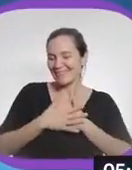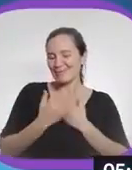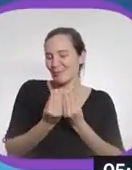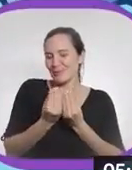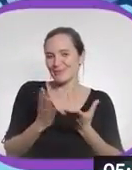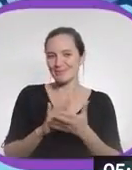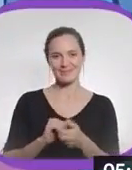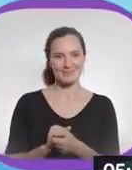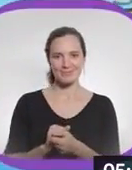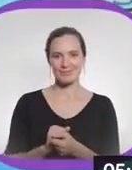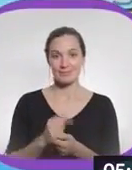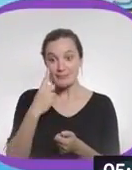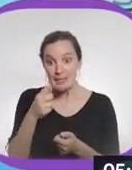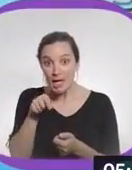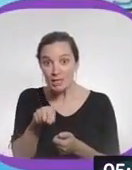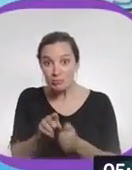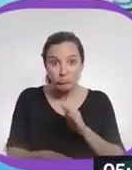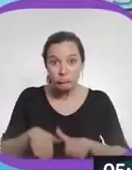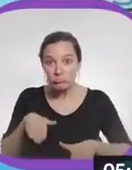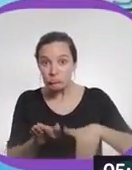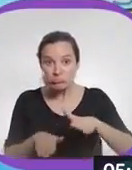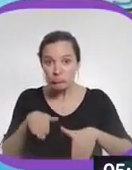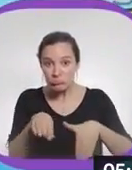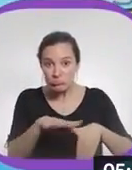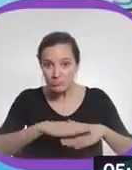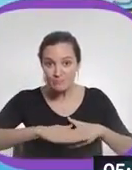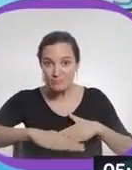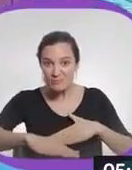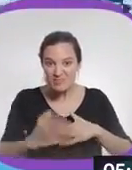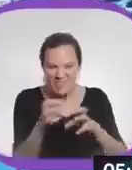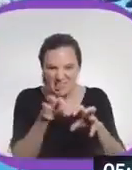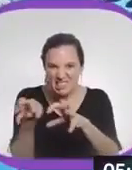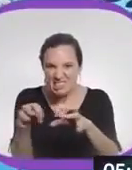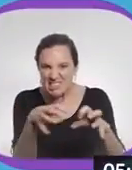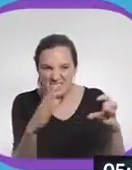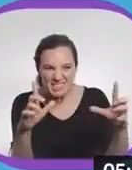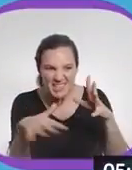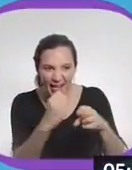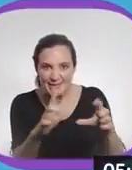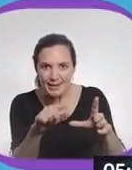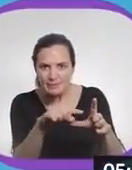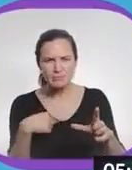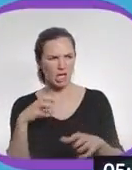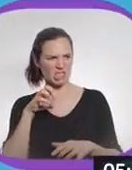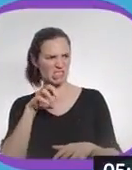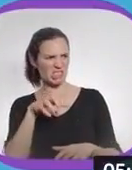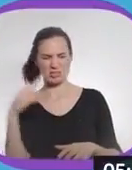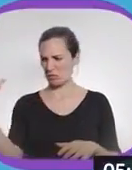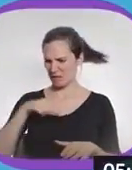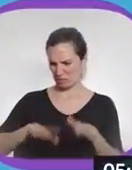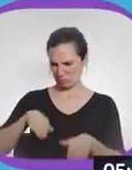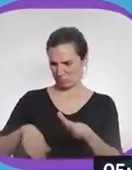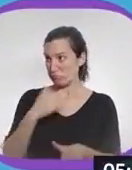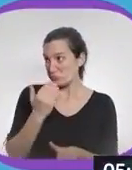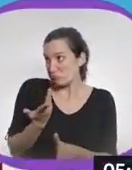mucho! ¡Miren! ¡Rastro de patas de lodo y muebles mordidos que van hasta la televisión! Yo mordí los muebles, pero no sé de dónde vienen